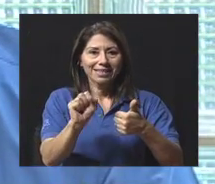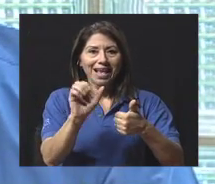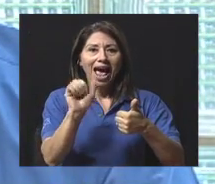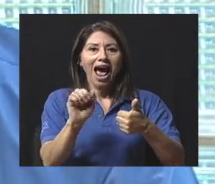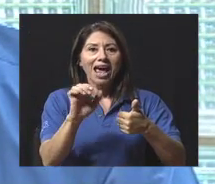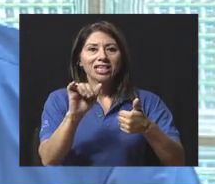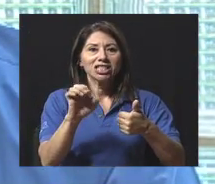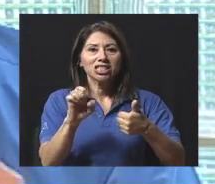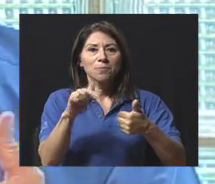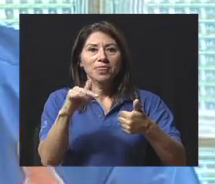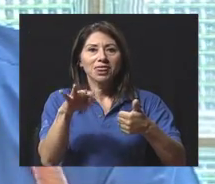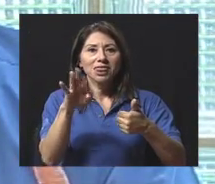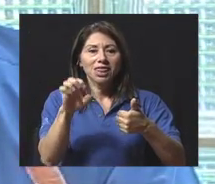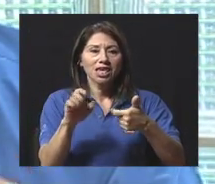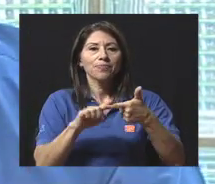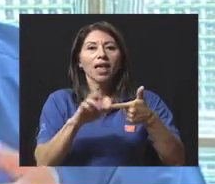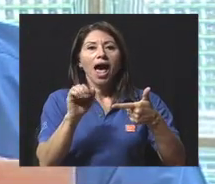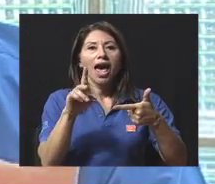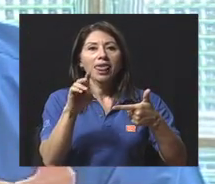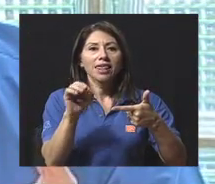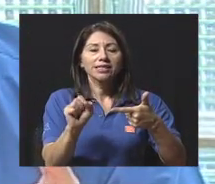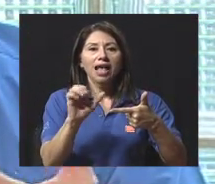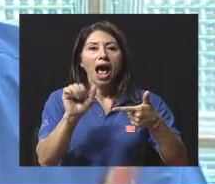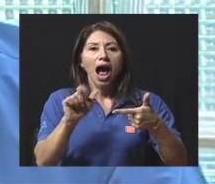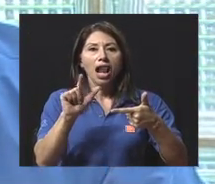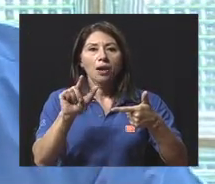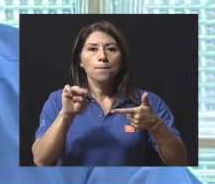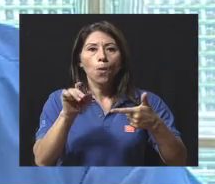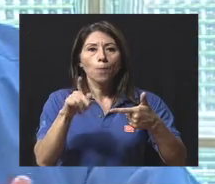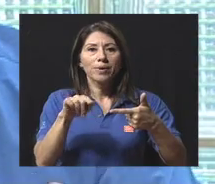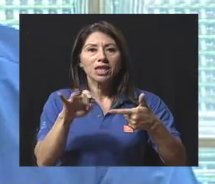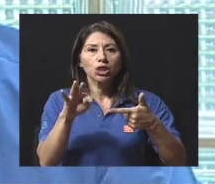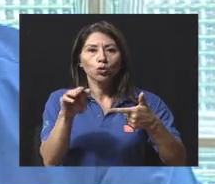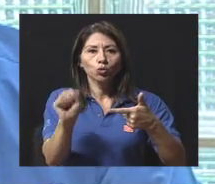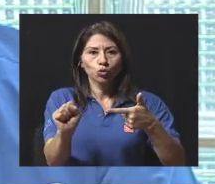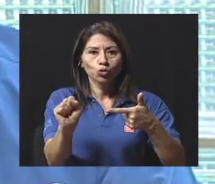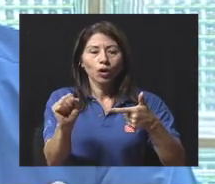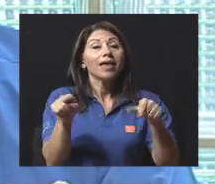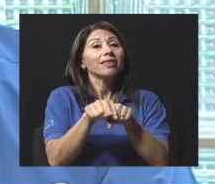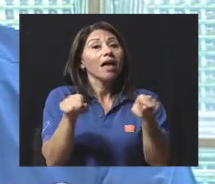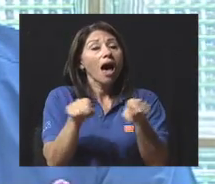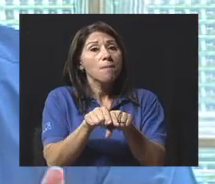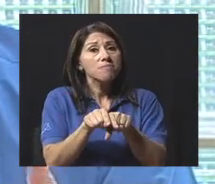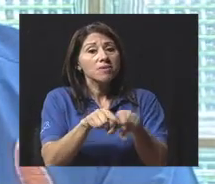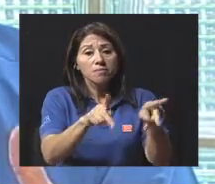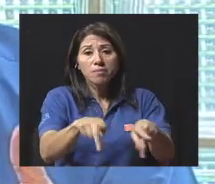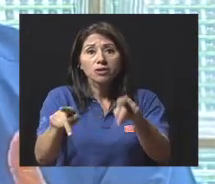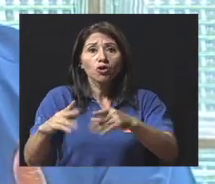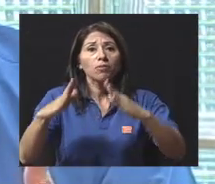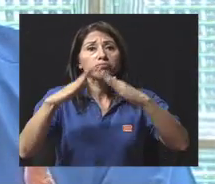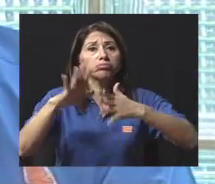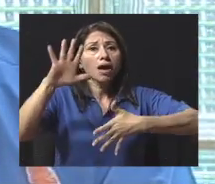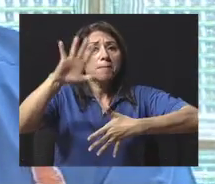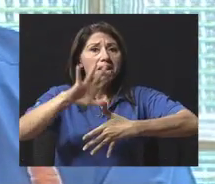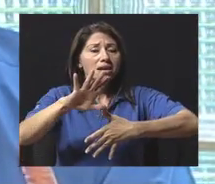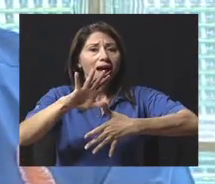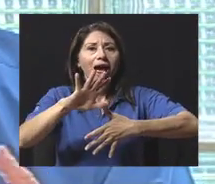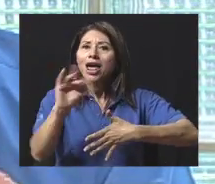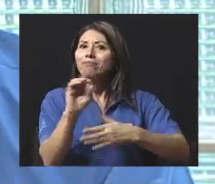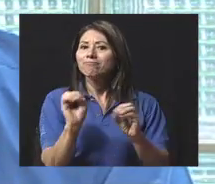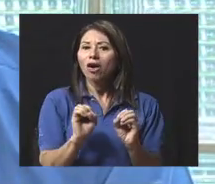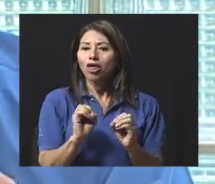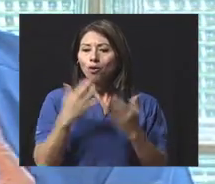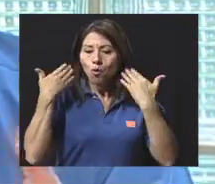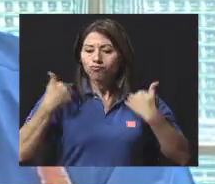a albopictus y por otro lado el la población Americana no tiene una inmunidad no tiene